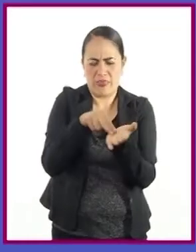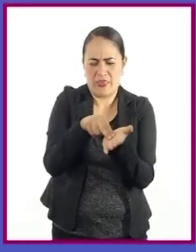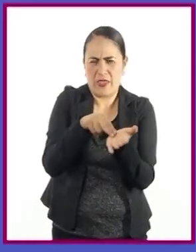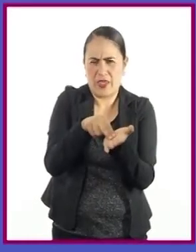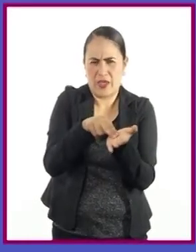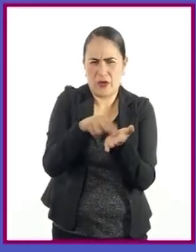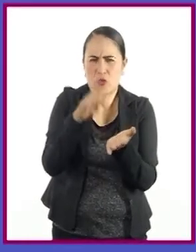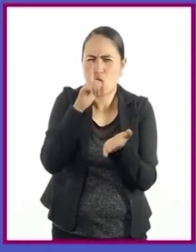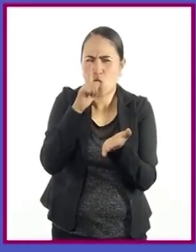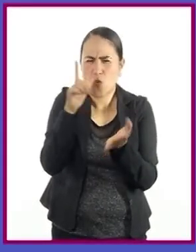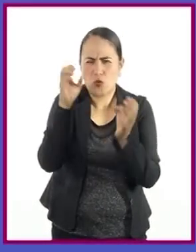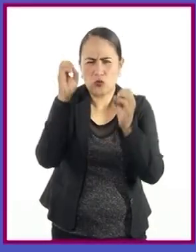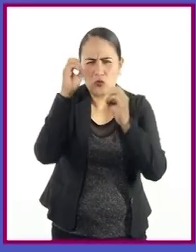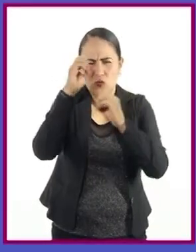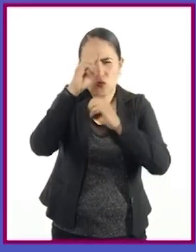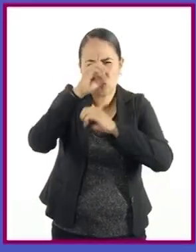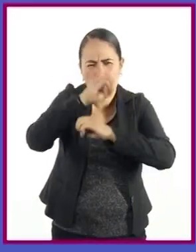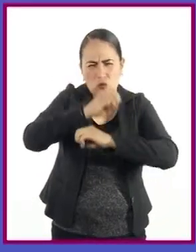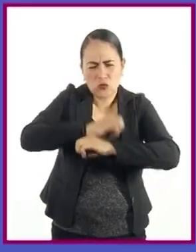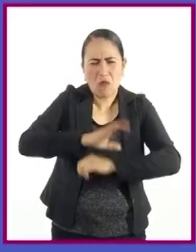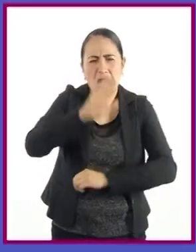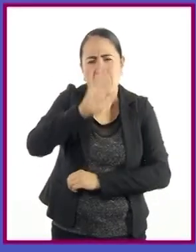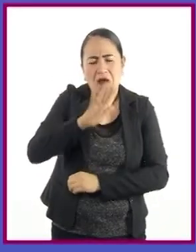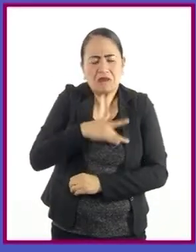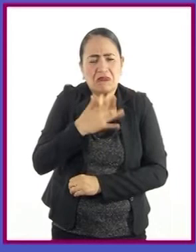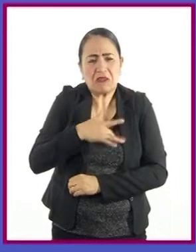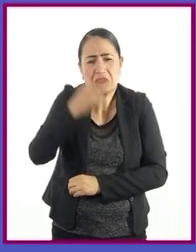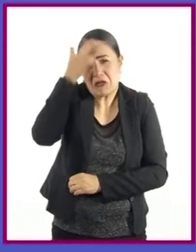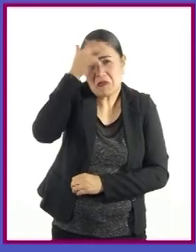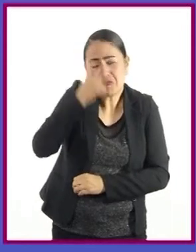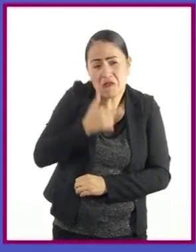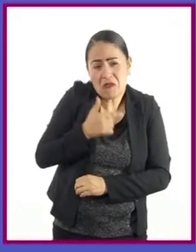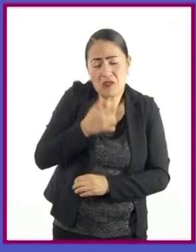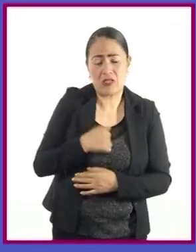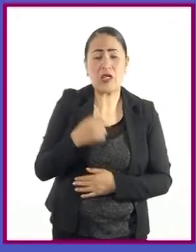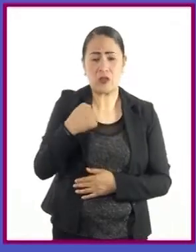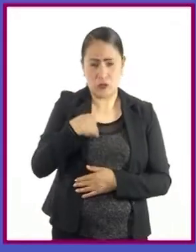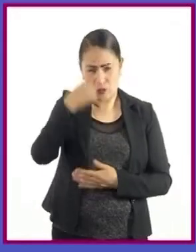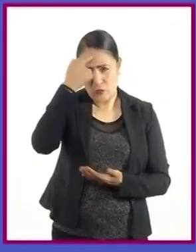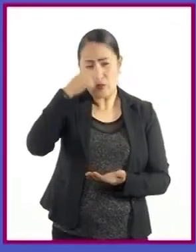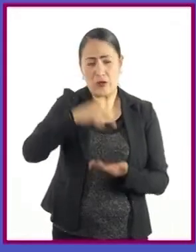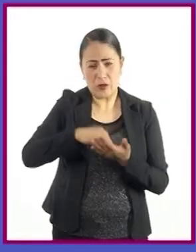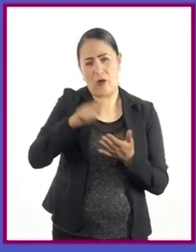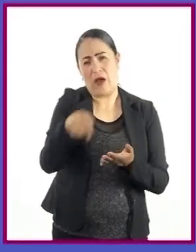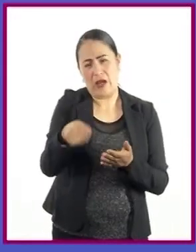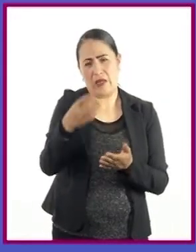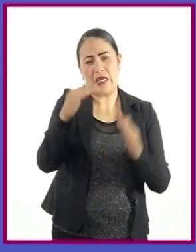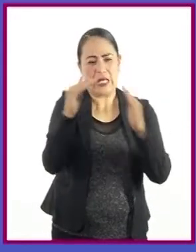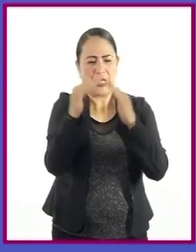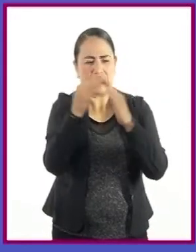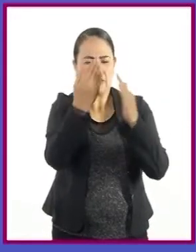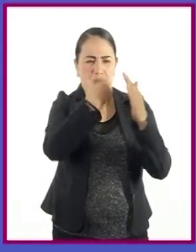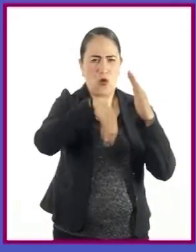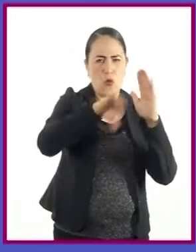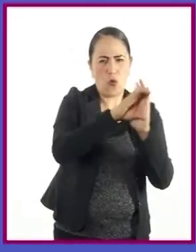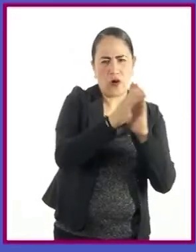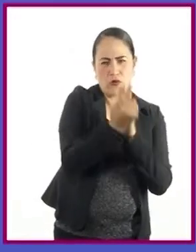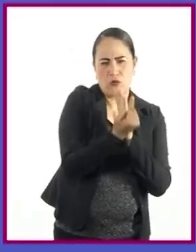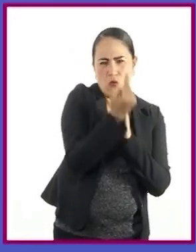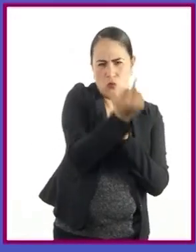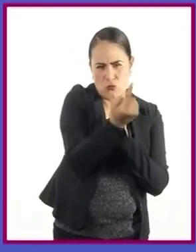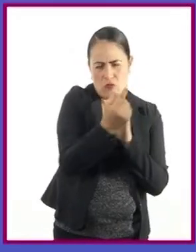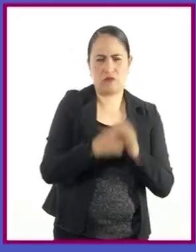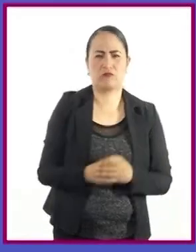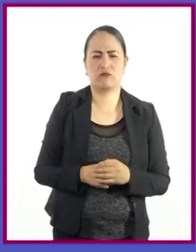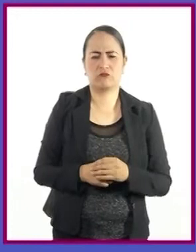Es como si fuera de noche. Yo creo que la historia se desarrolla en la habitación de una casa. ¿En qué